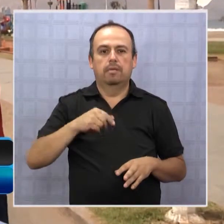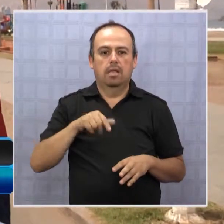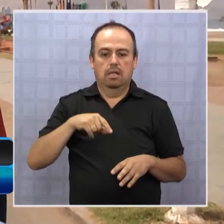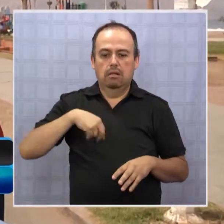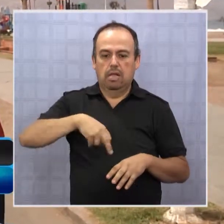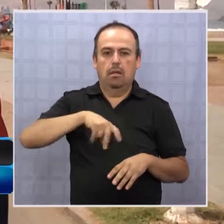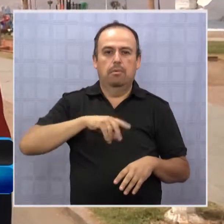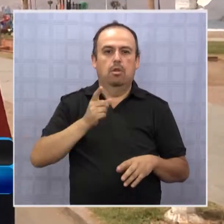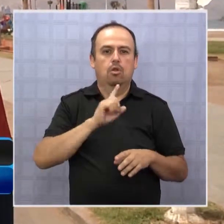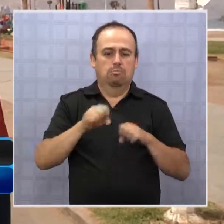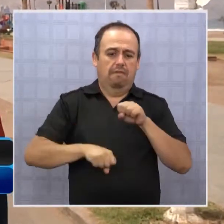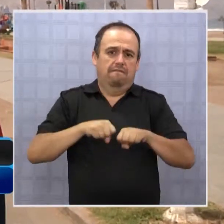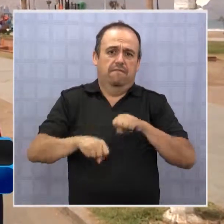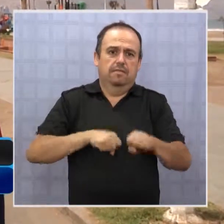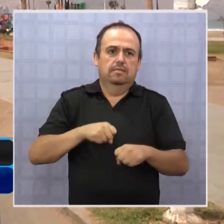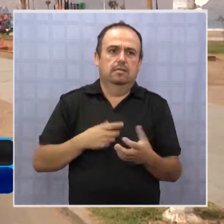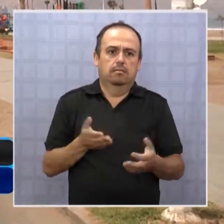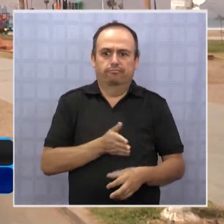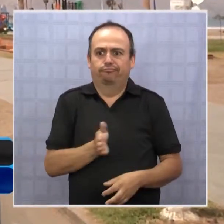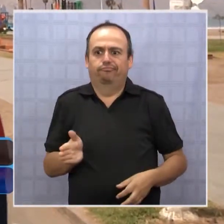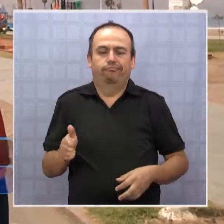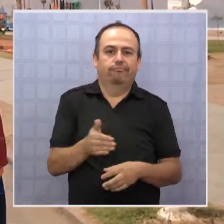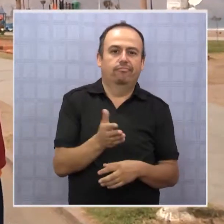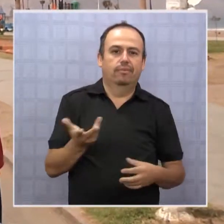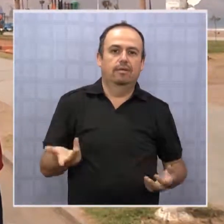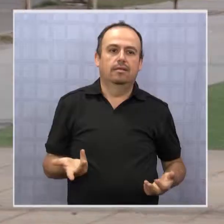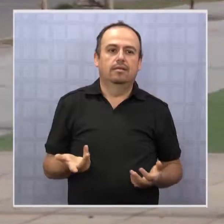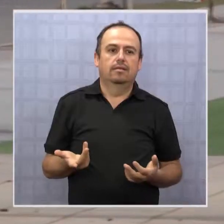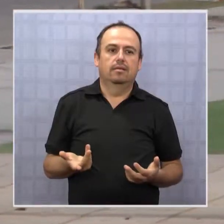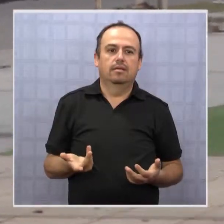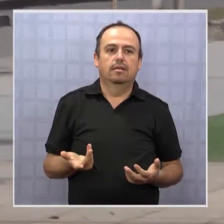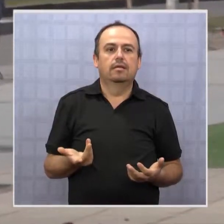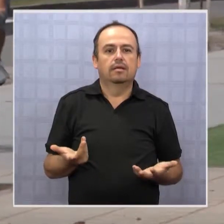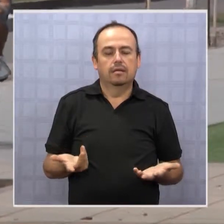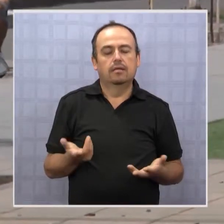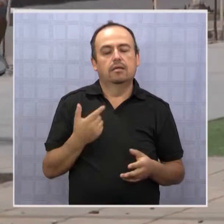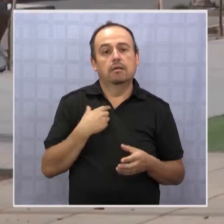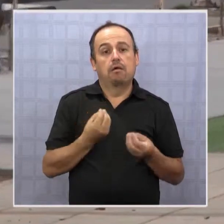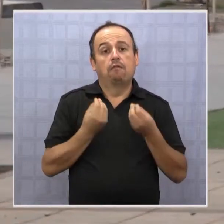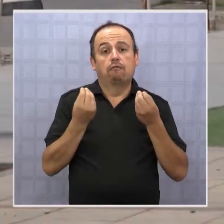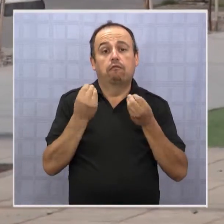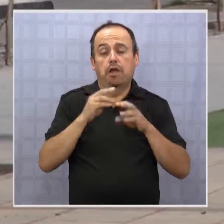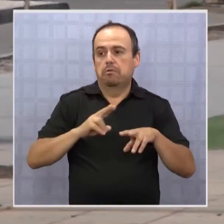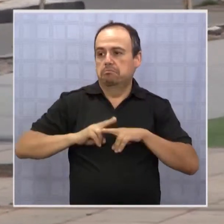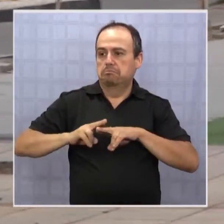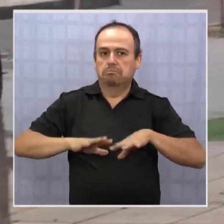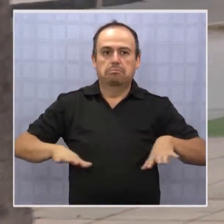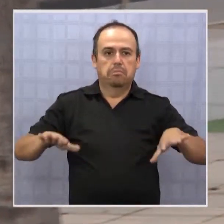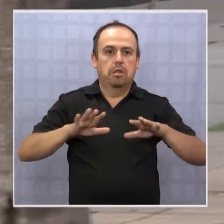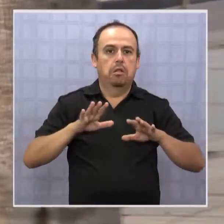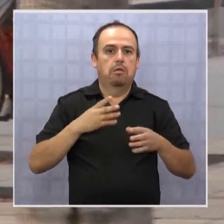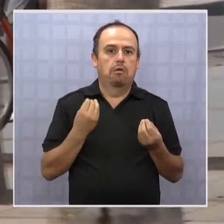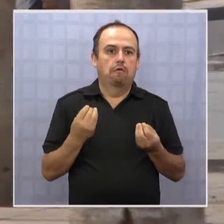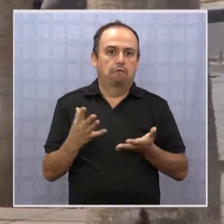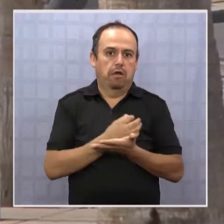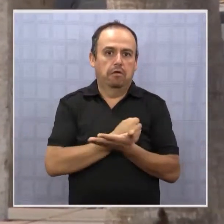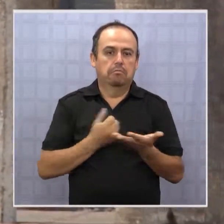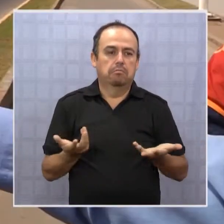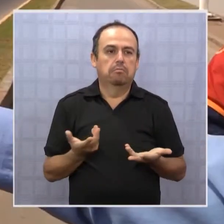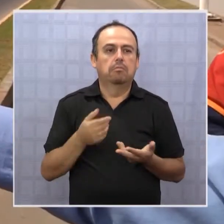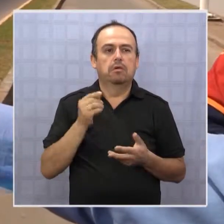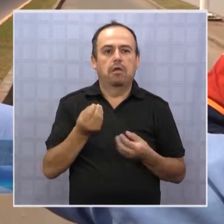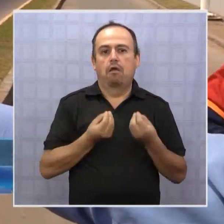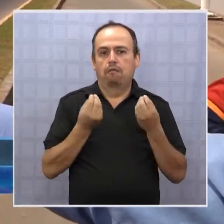camina por acá y nos falta el ciclista que se mete por la parte de los peatones, pero no, muy bueno los logros que se han hecho.